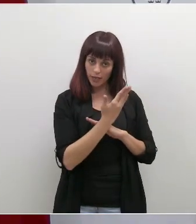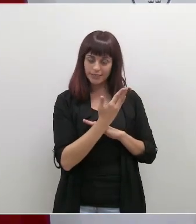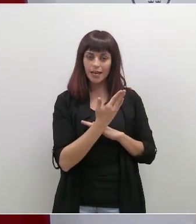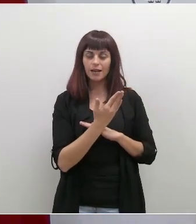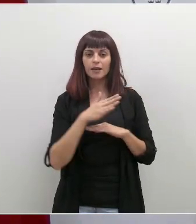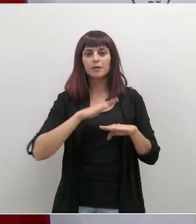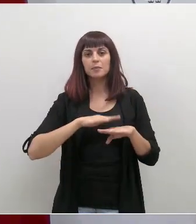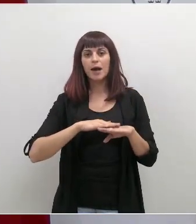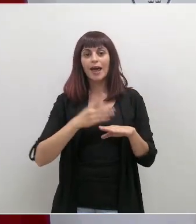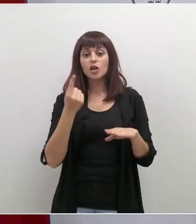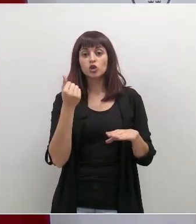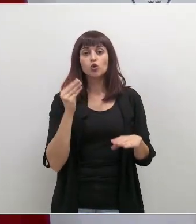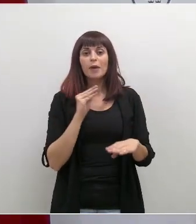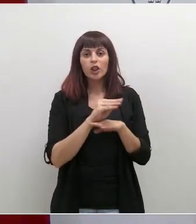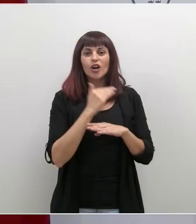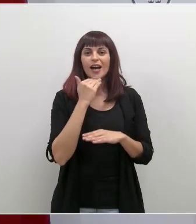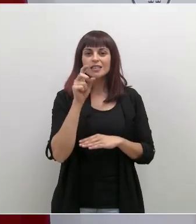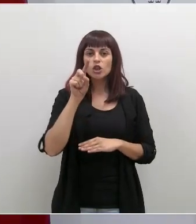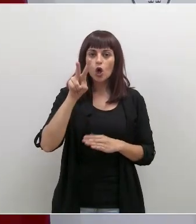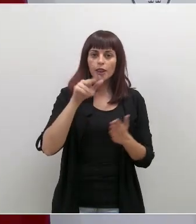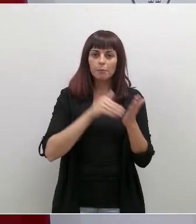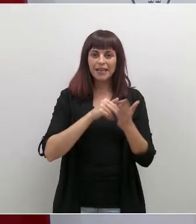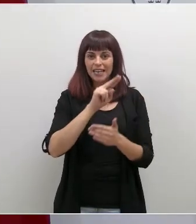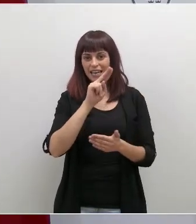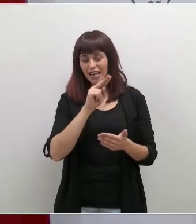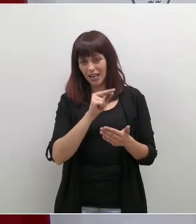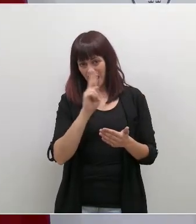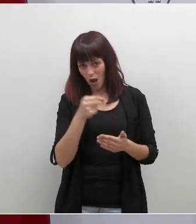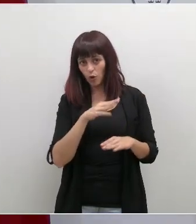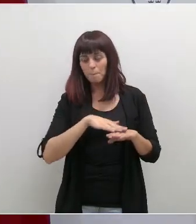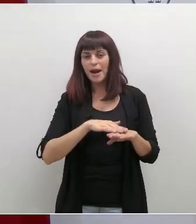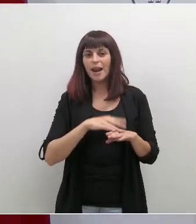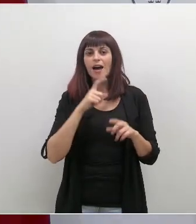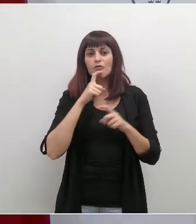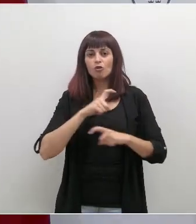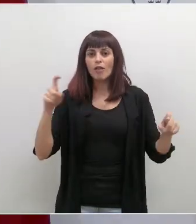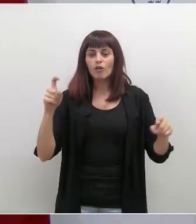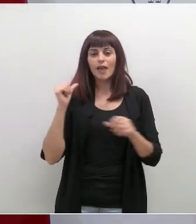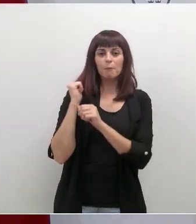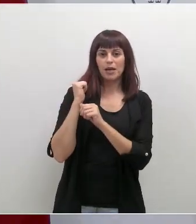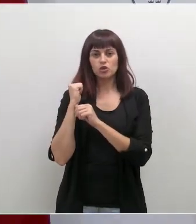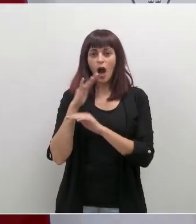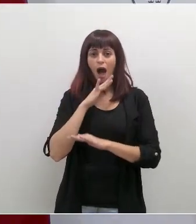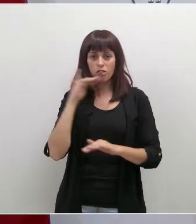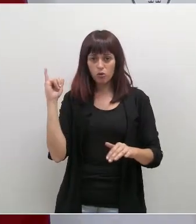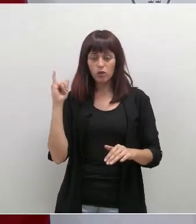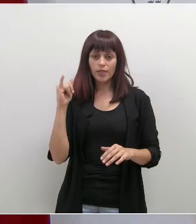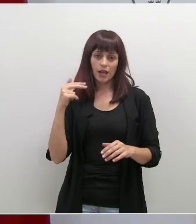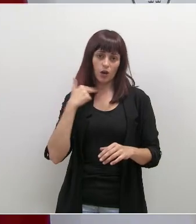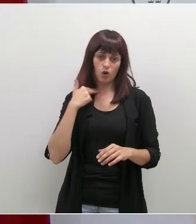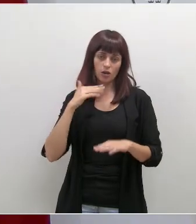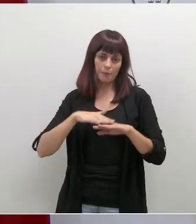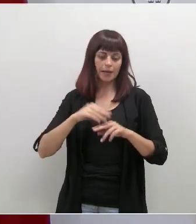concesión de una subvención de casi 12.000 euros a la Fundación del Paso Azul de Lorca para la restauración del órgano